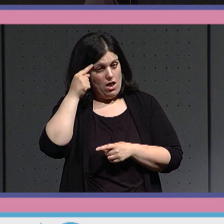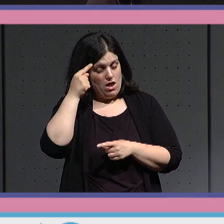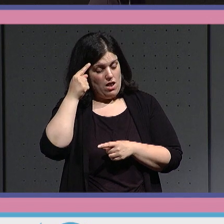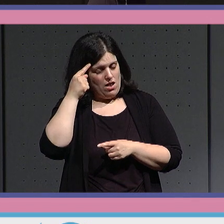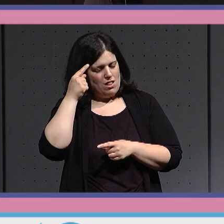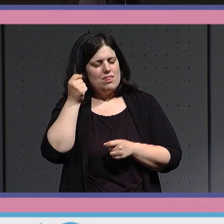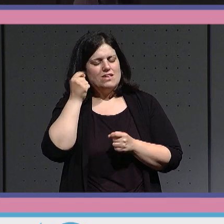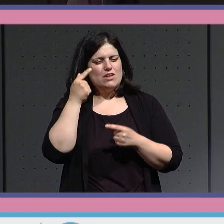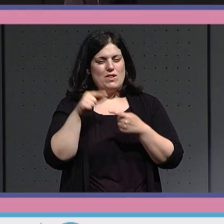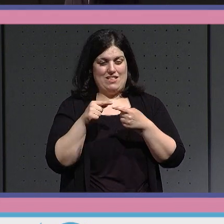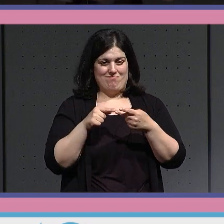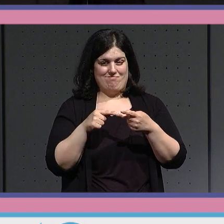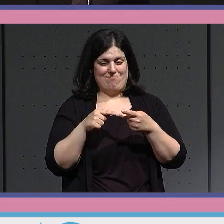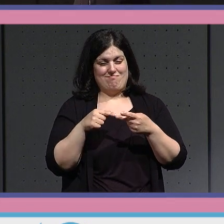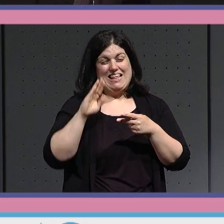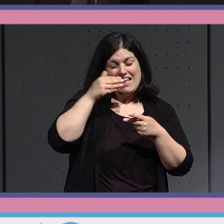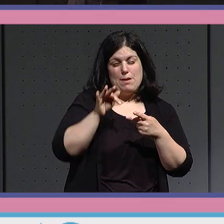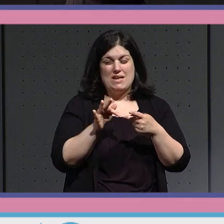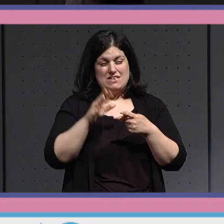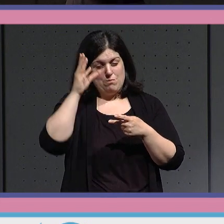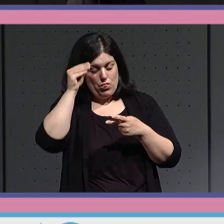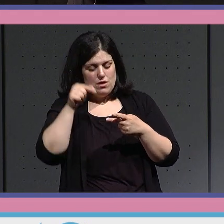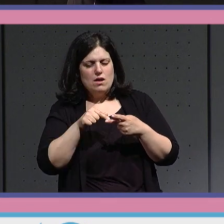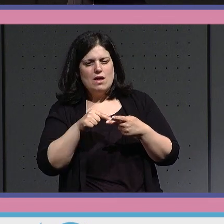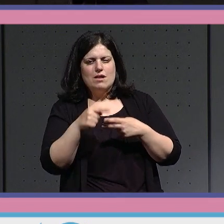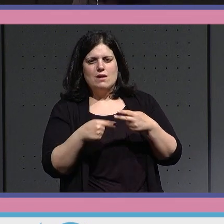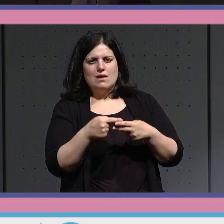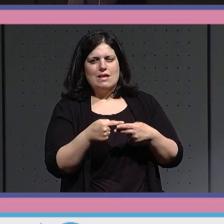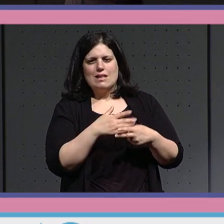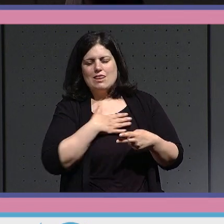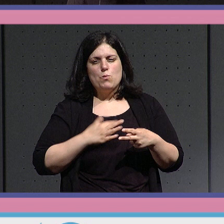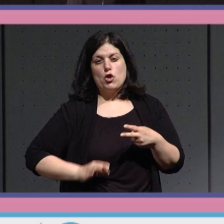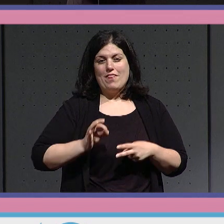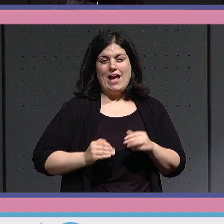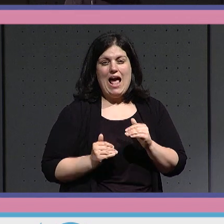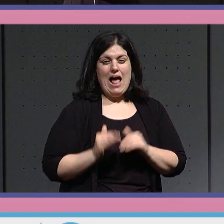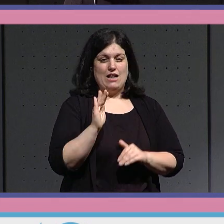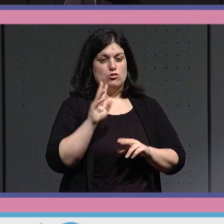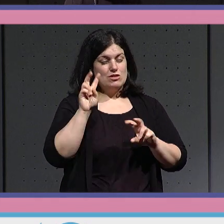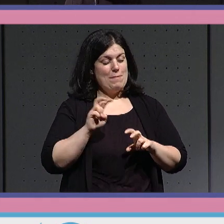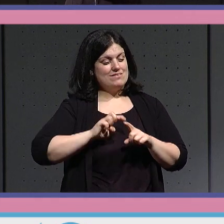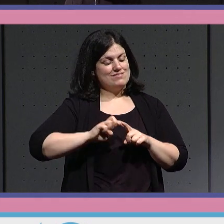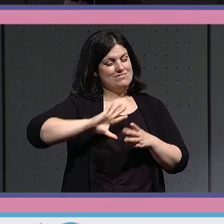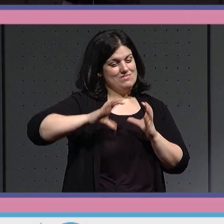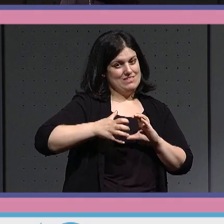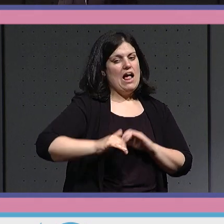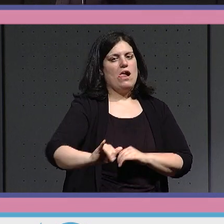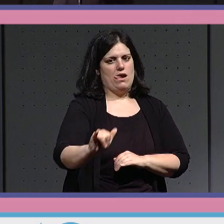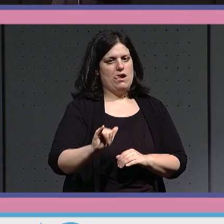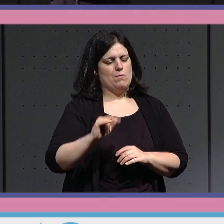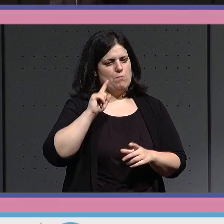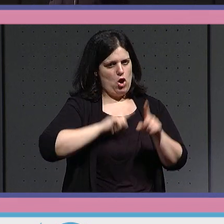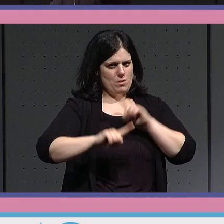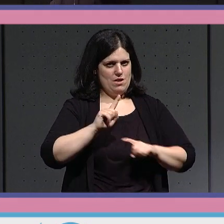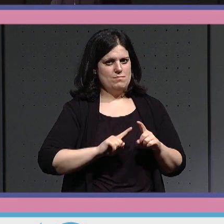cuenta que además tienen más posibilidades que cualquier persona con TEA de tener problemas psiquiátricos y que se vean